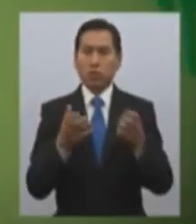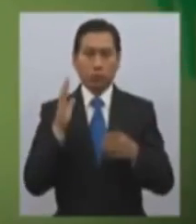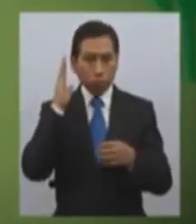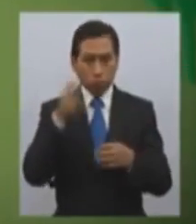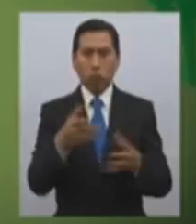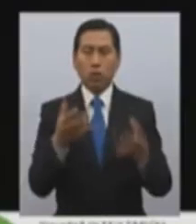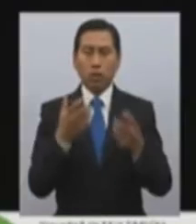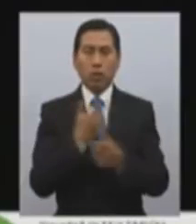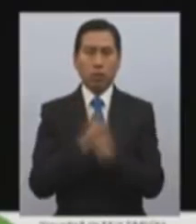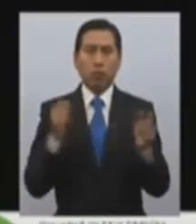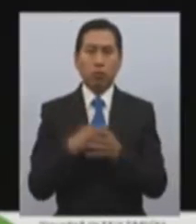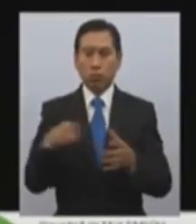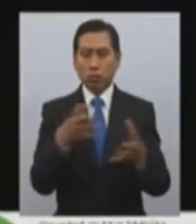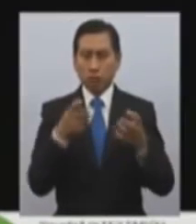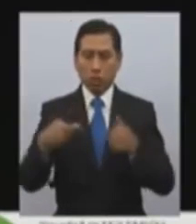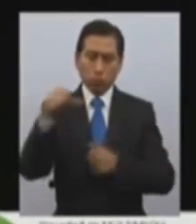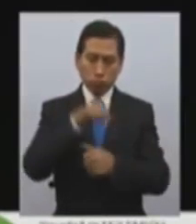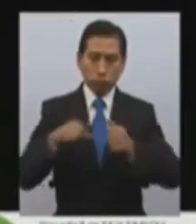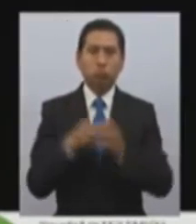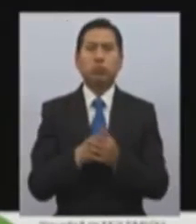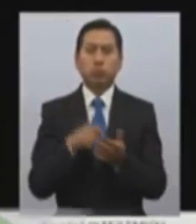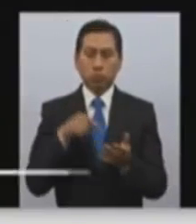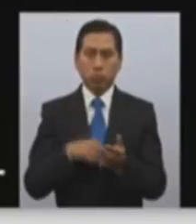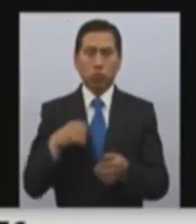futuro, quiere libertad, quiere convivencia.